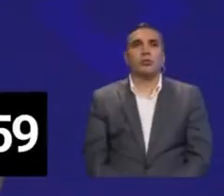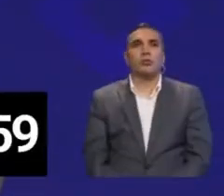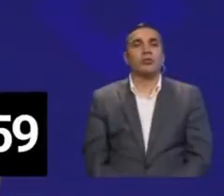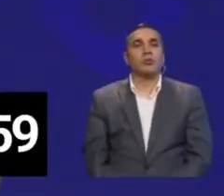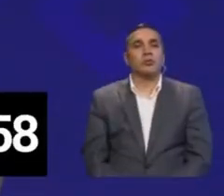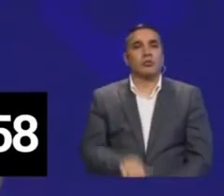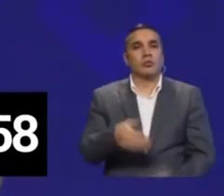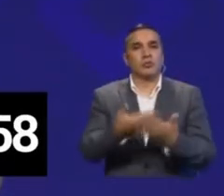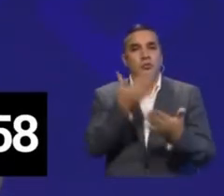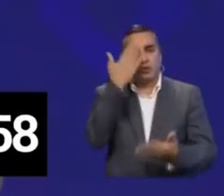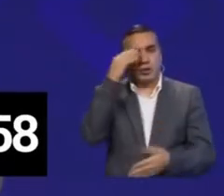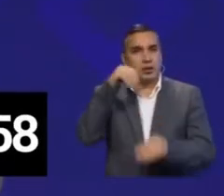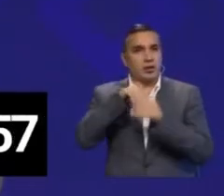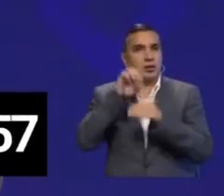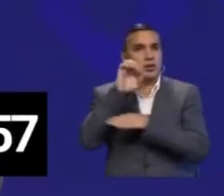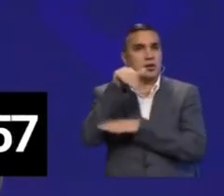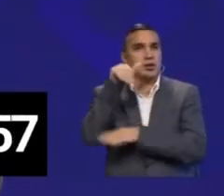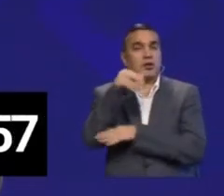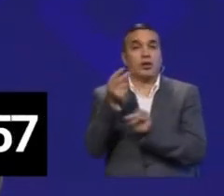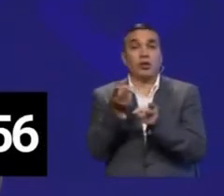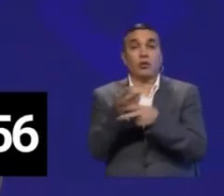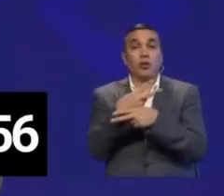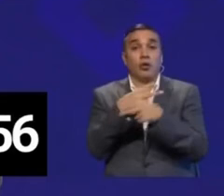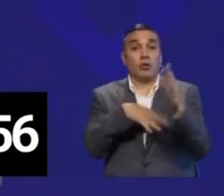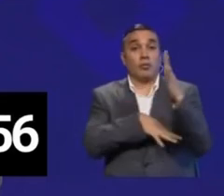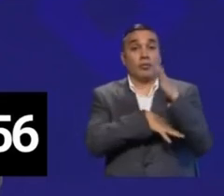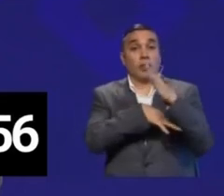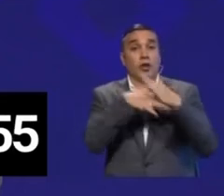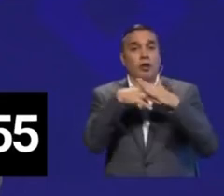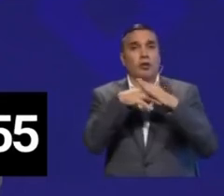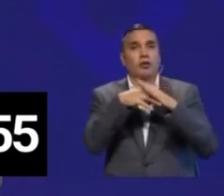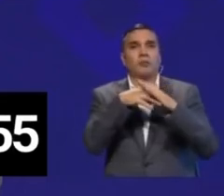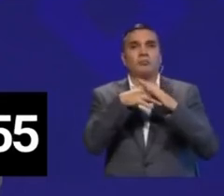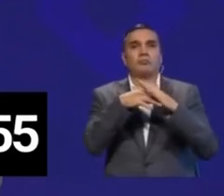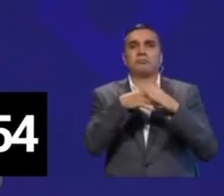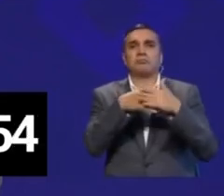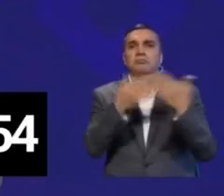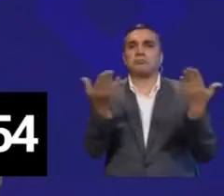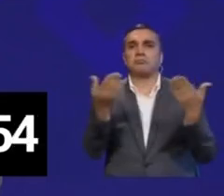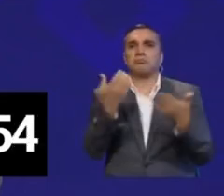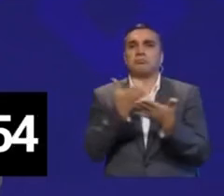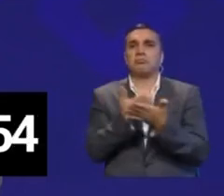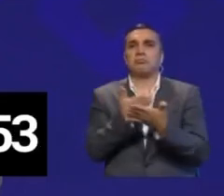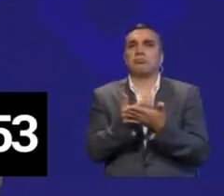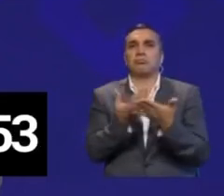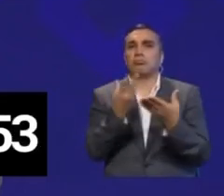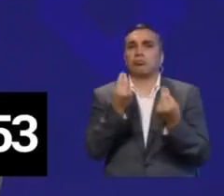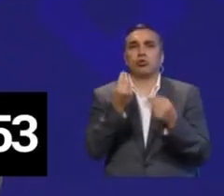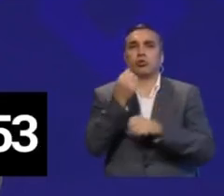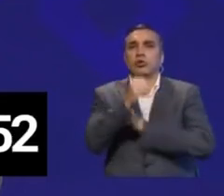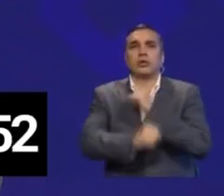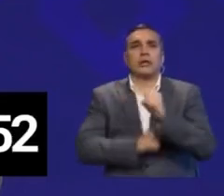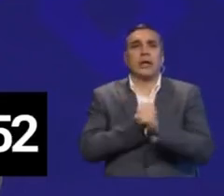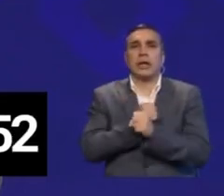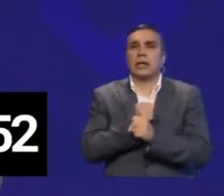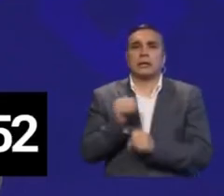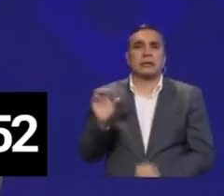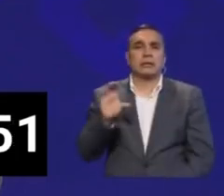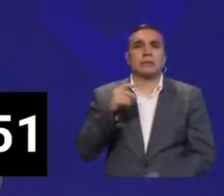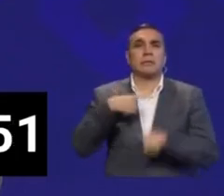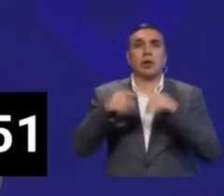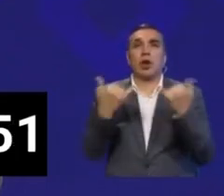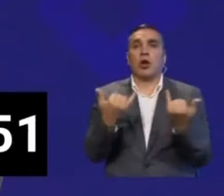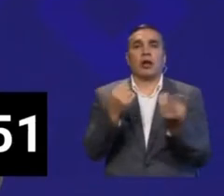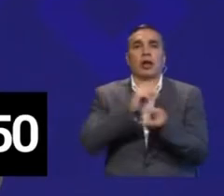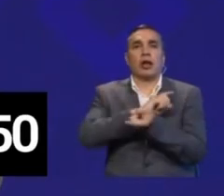Bueno, sabemos que en Ecuador la producción petrolera ha abastecido nuestra economía durante mucho tiempo, pero es la era